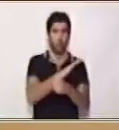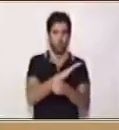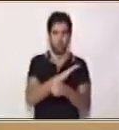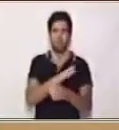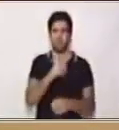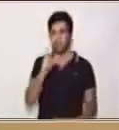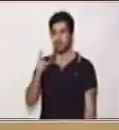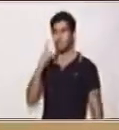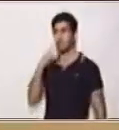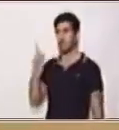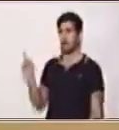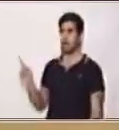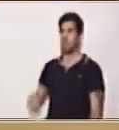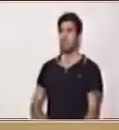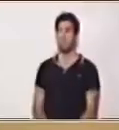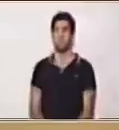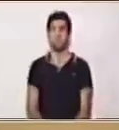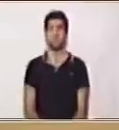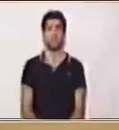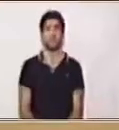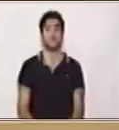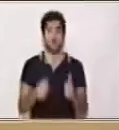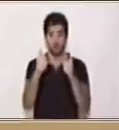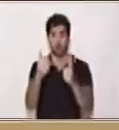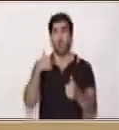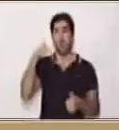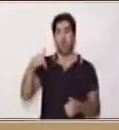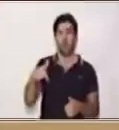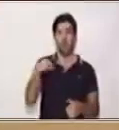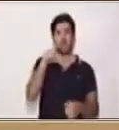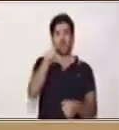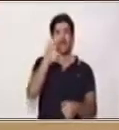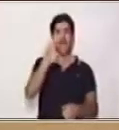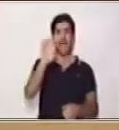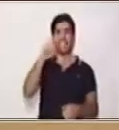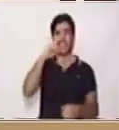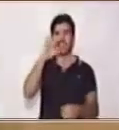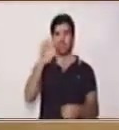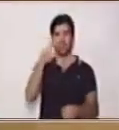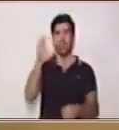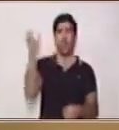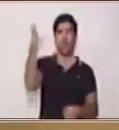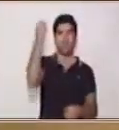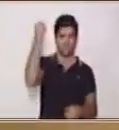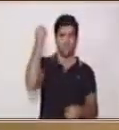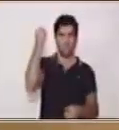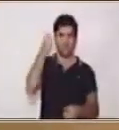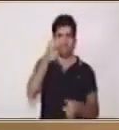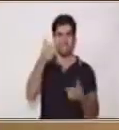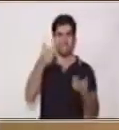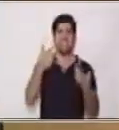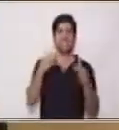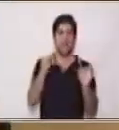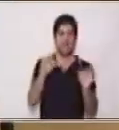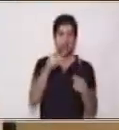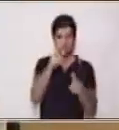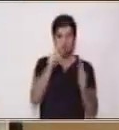abono orgánico. El reto que te quiero dejar el día de hoy es que debes buscar en